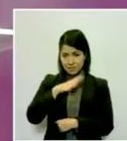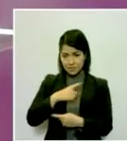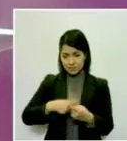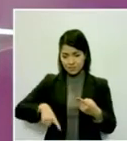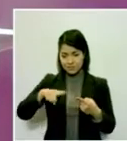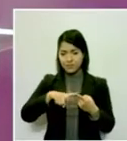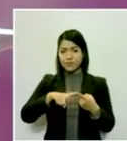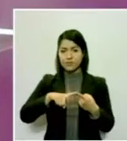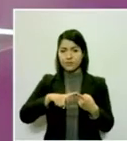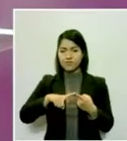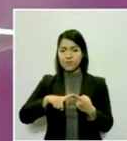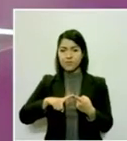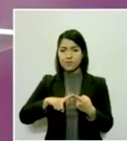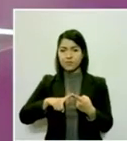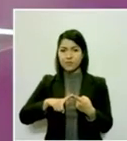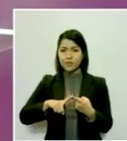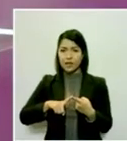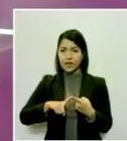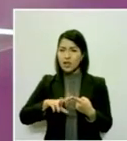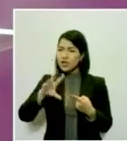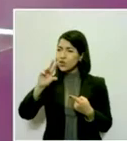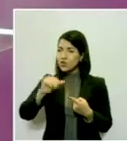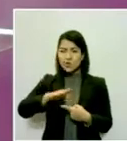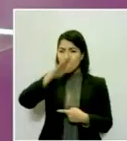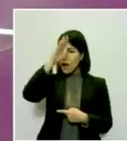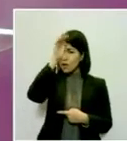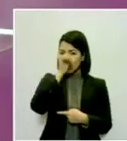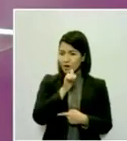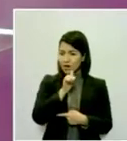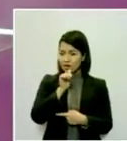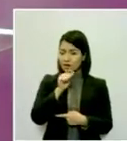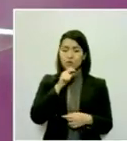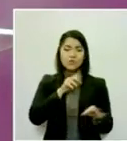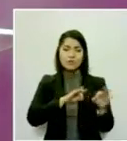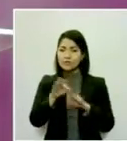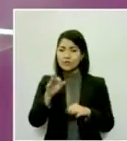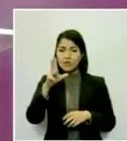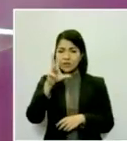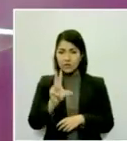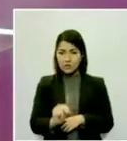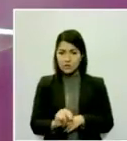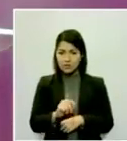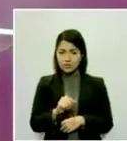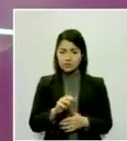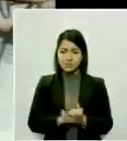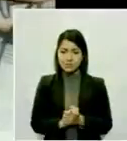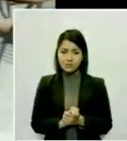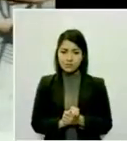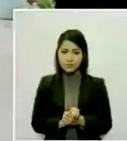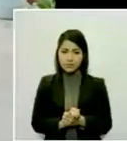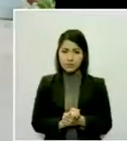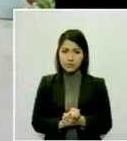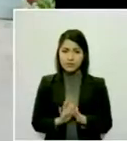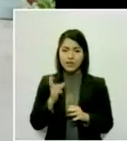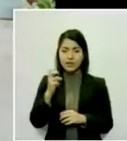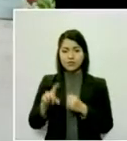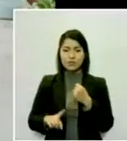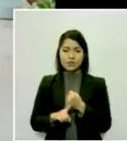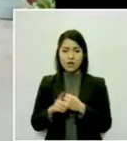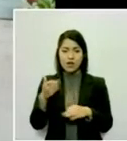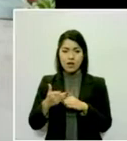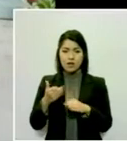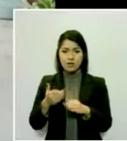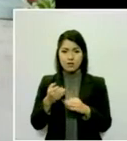ellos es el que está inconforme y no trabajando. Son de ahorita. Estas son de